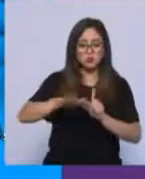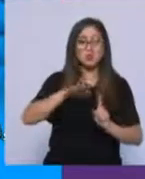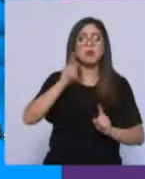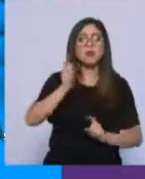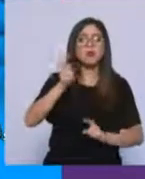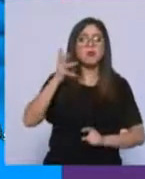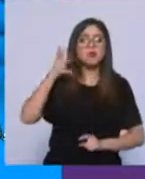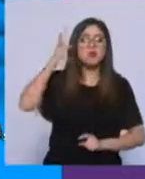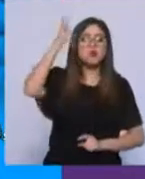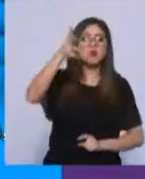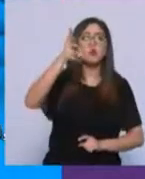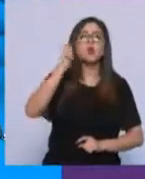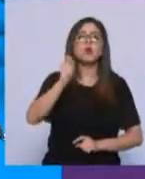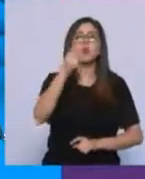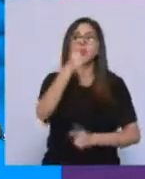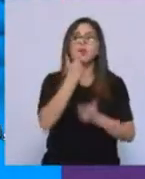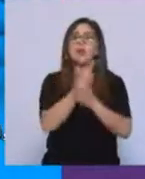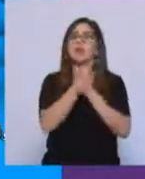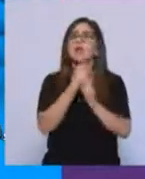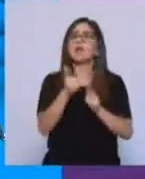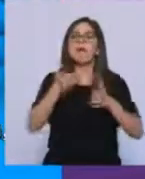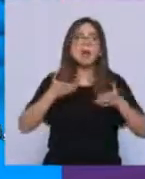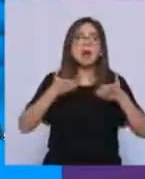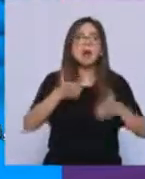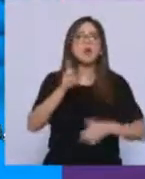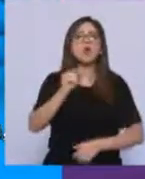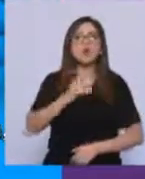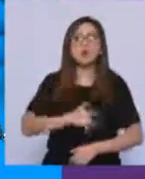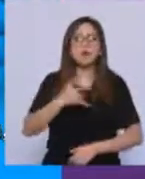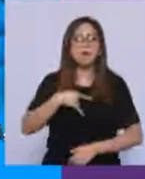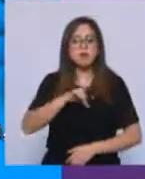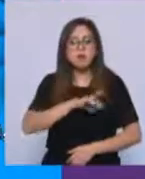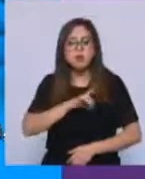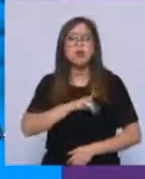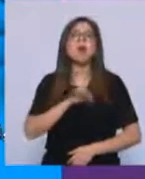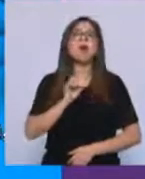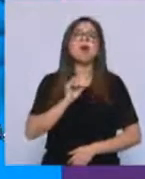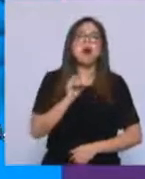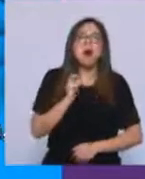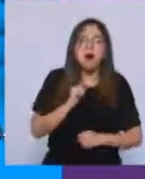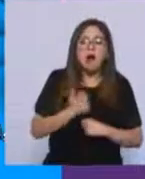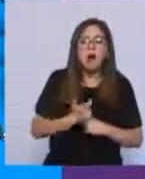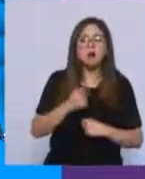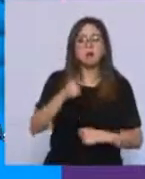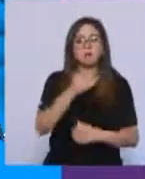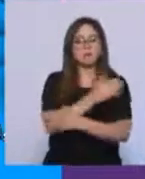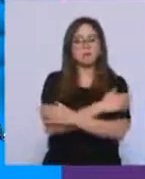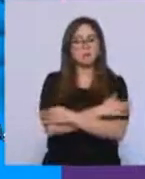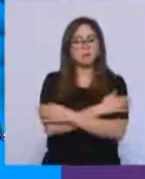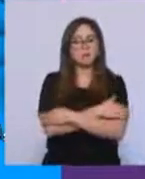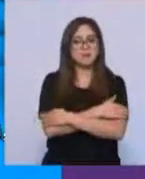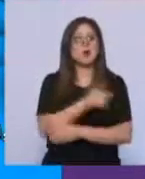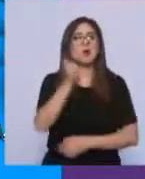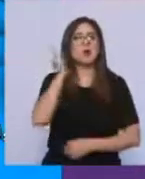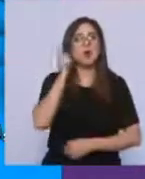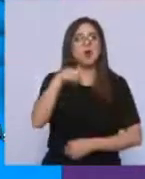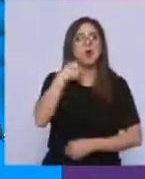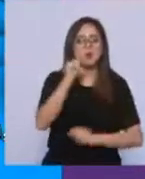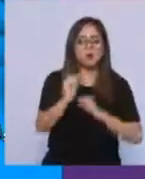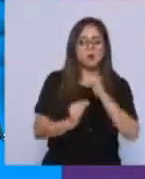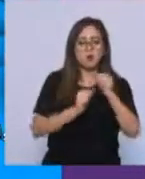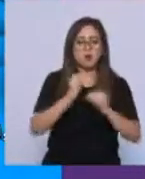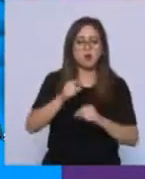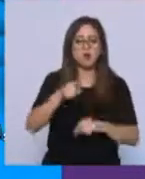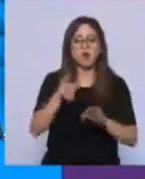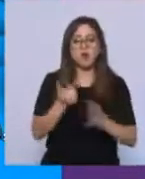día de mañana salgamos a las calles sin ningún temor y sin ningún miedo. Les mando un gran abrazo y esperemos que esto